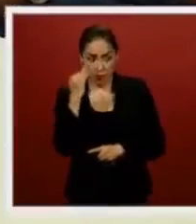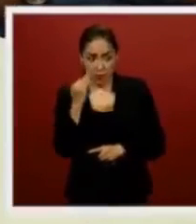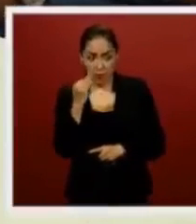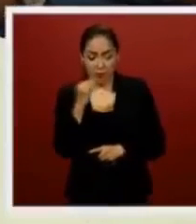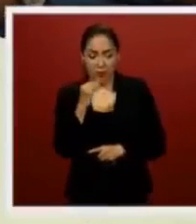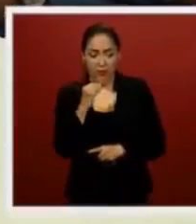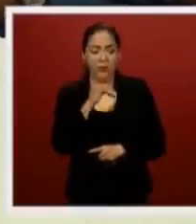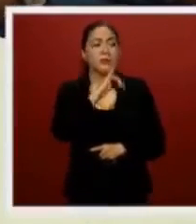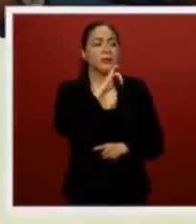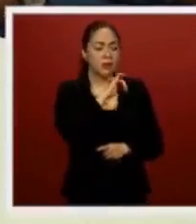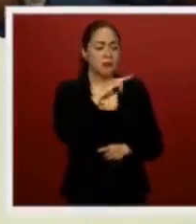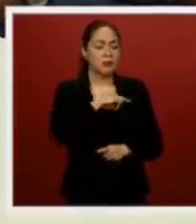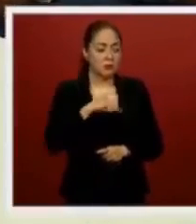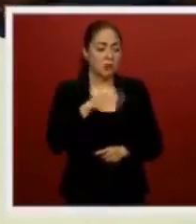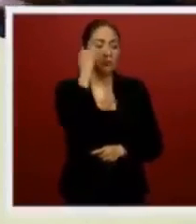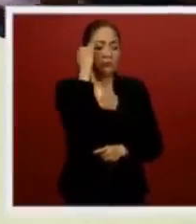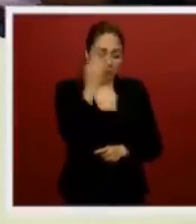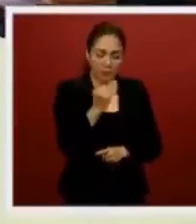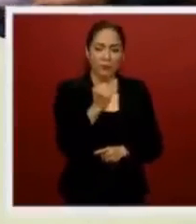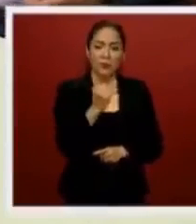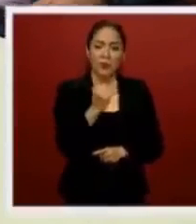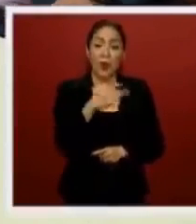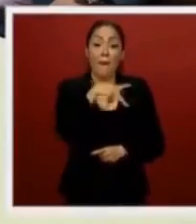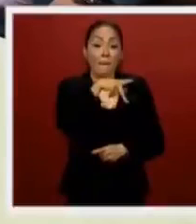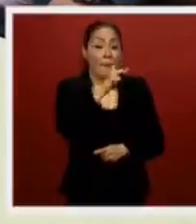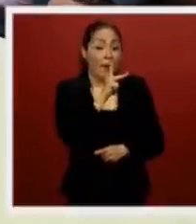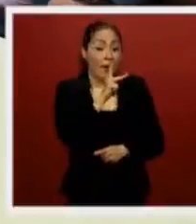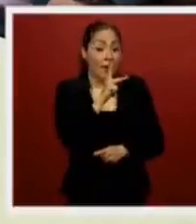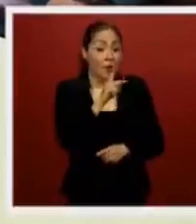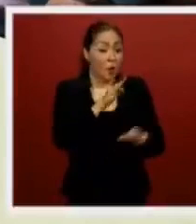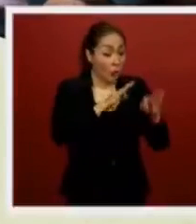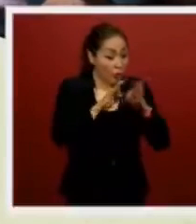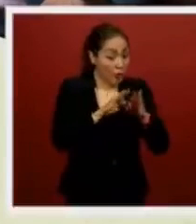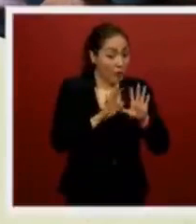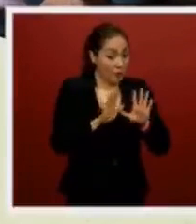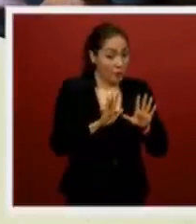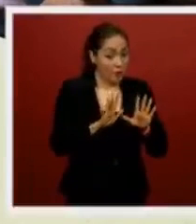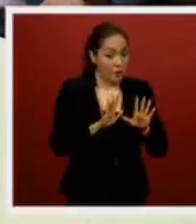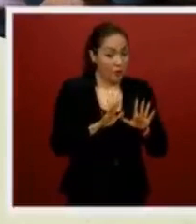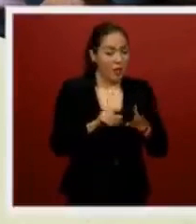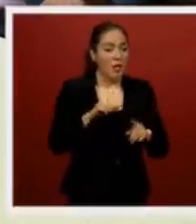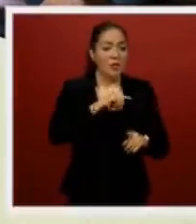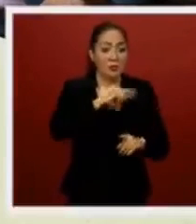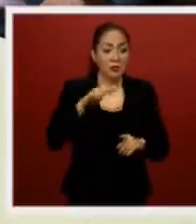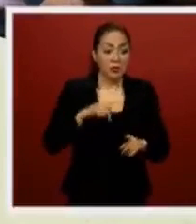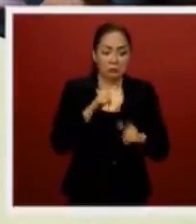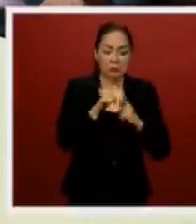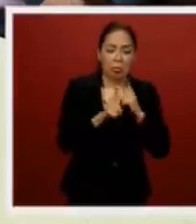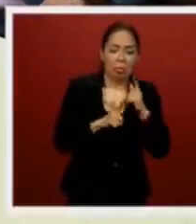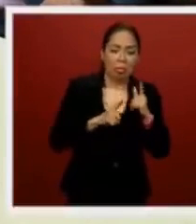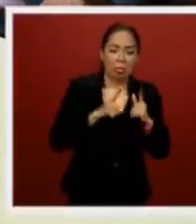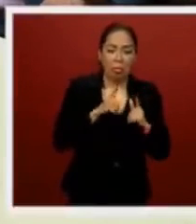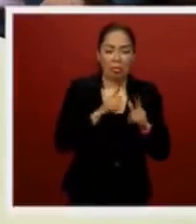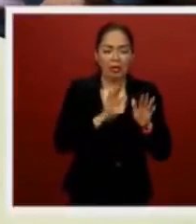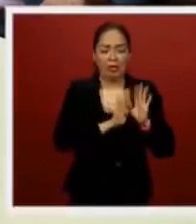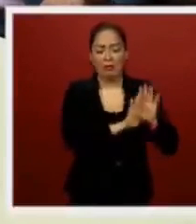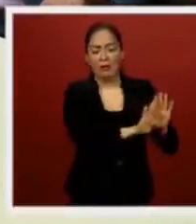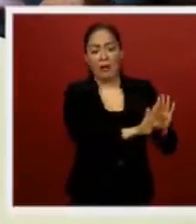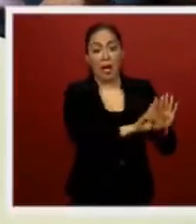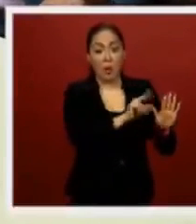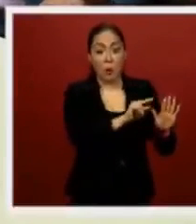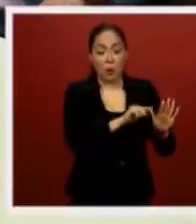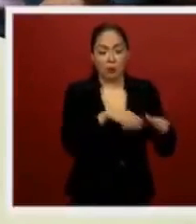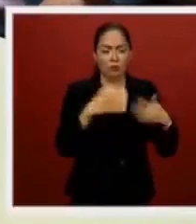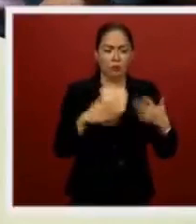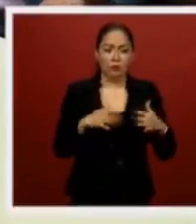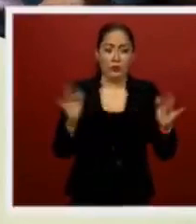que sí, estamos a tiempo, pero nos tardamos otro tantito y las consecuencias van a ser